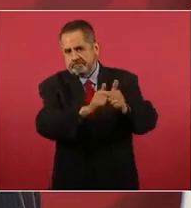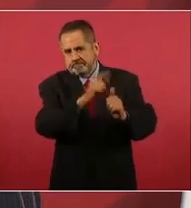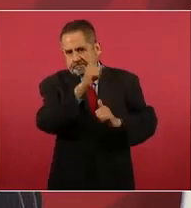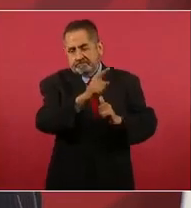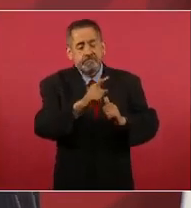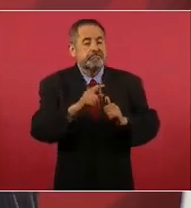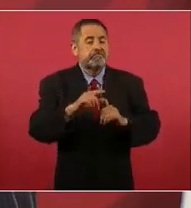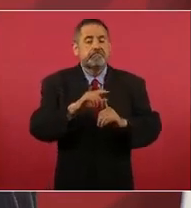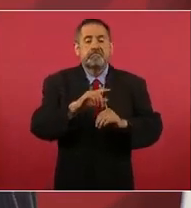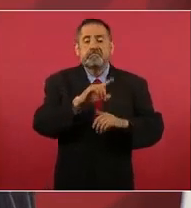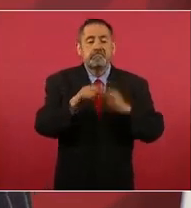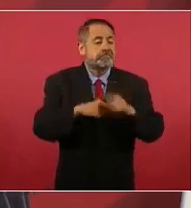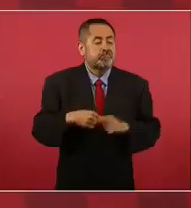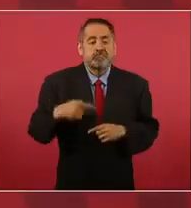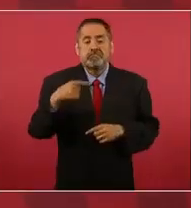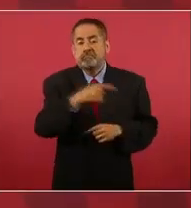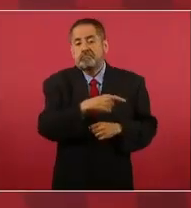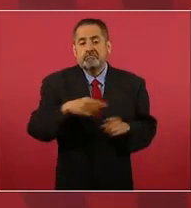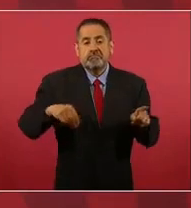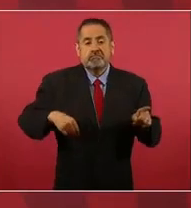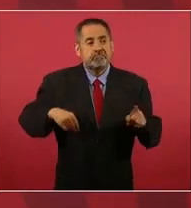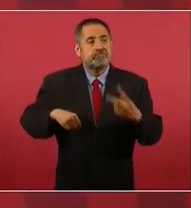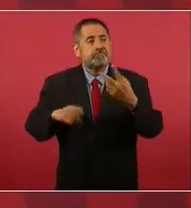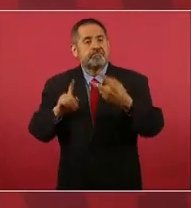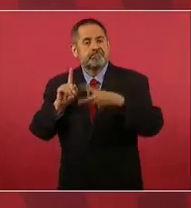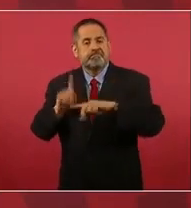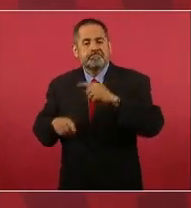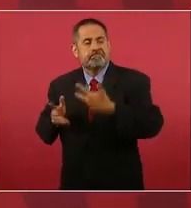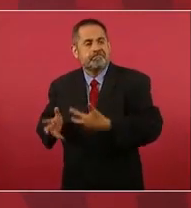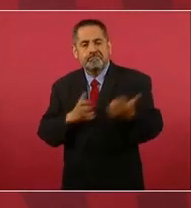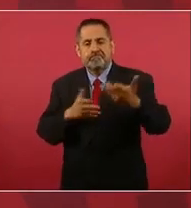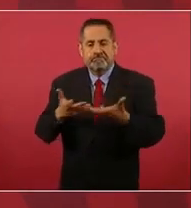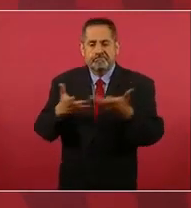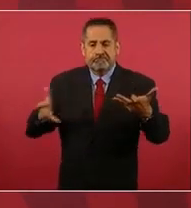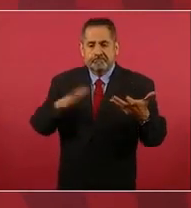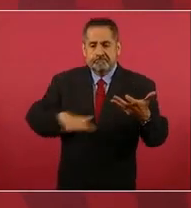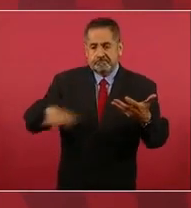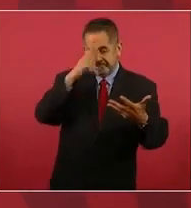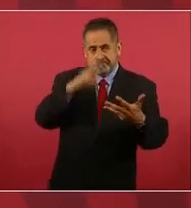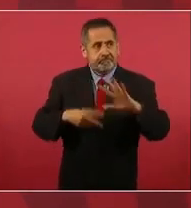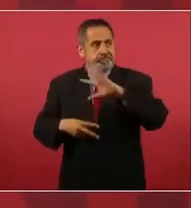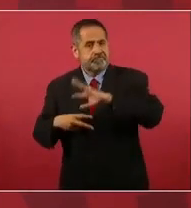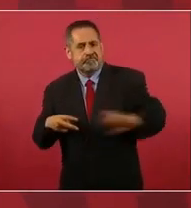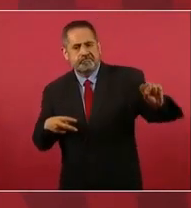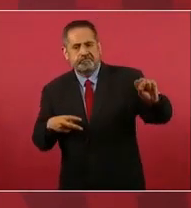en buena medida por su culpa nos habían arrebatado más de la mitad de nuestro territorio